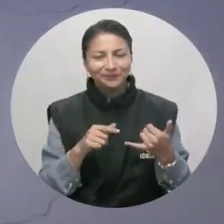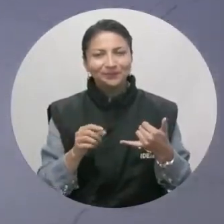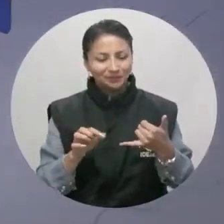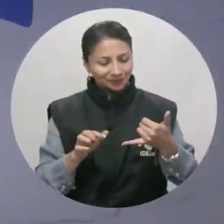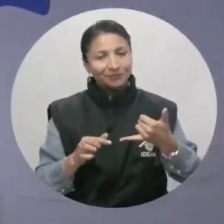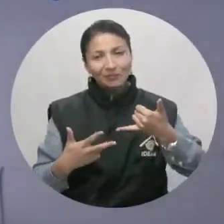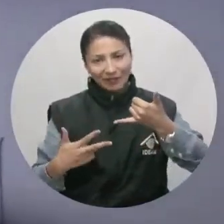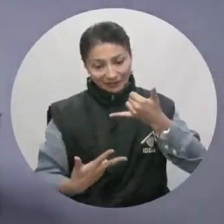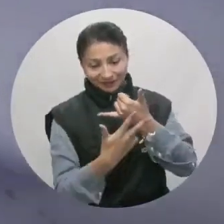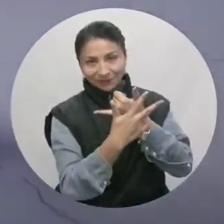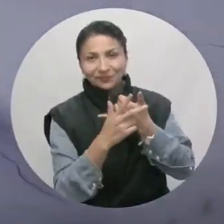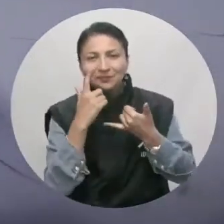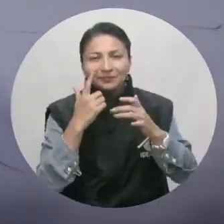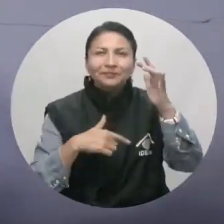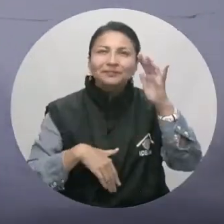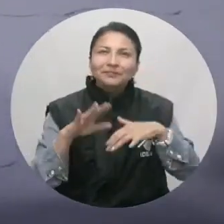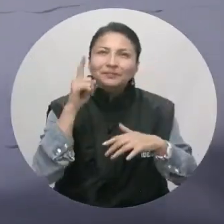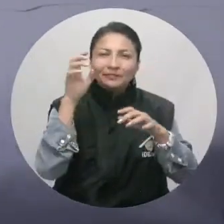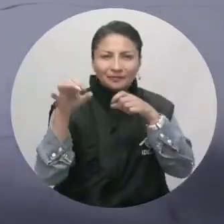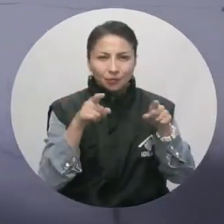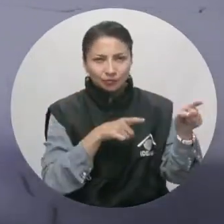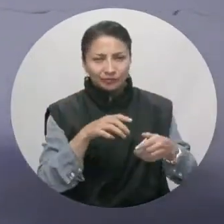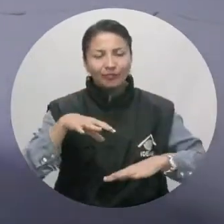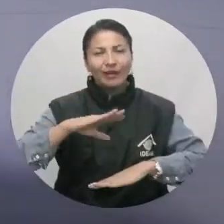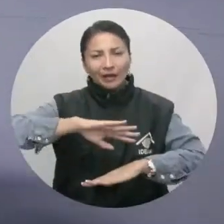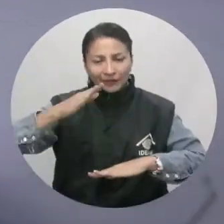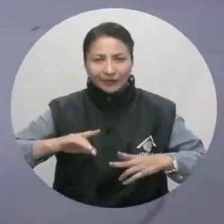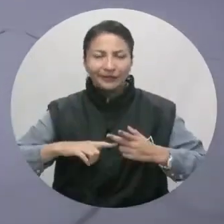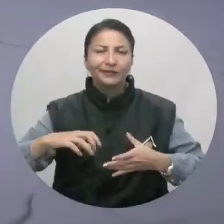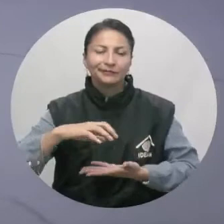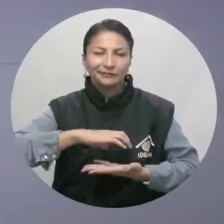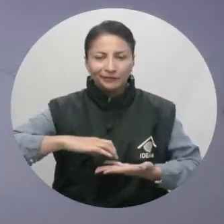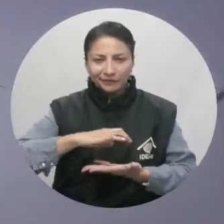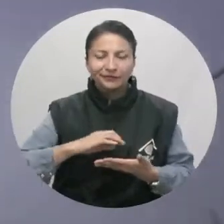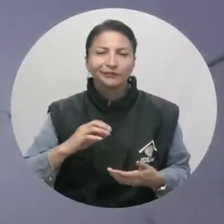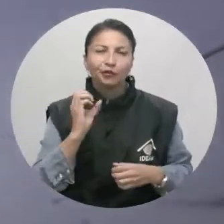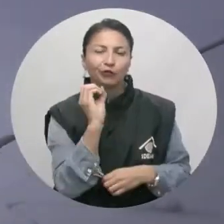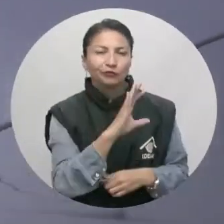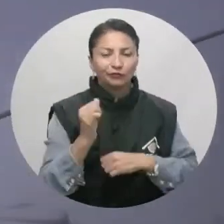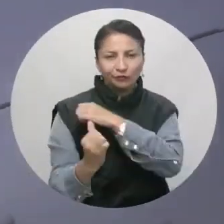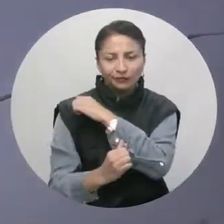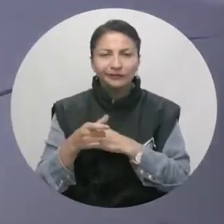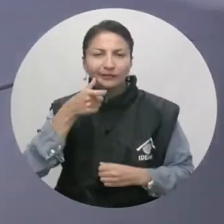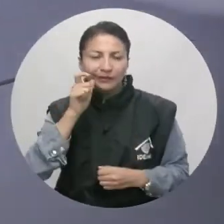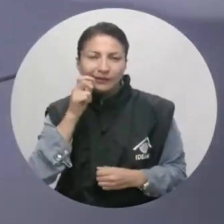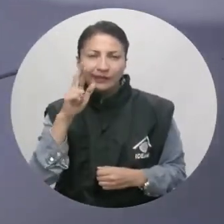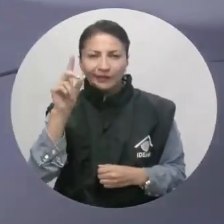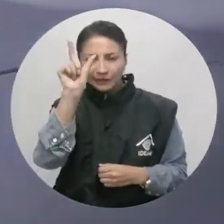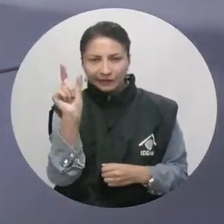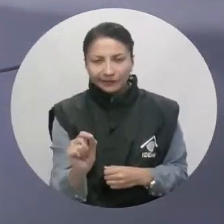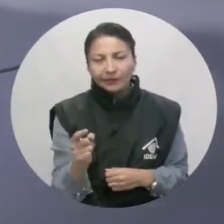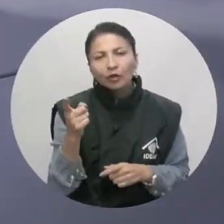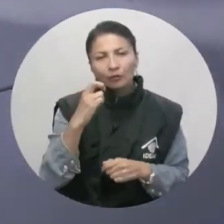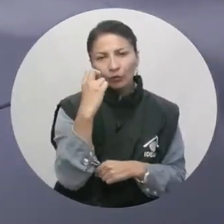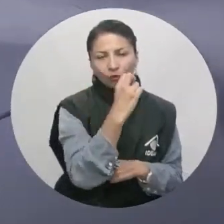la zona andina, esperamos lluvias medio intensas en Santander, Antioquia, Boyacá, nororiente de Cundinamarca, disminuyendo su volumen al